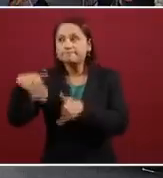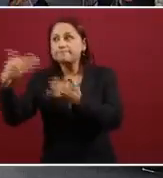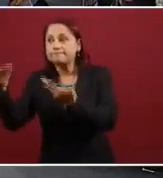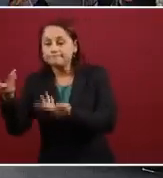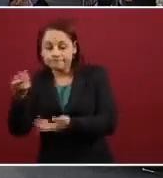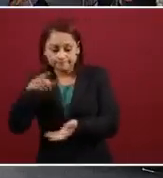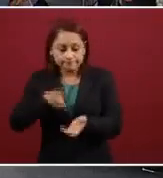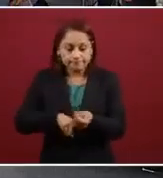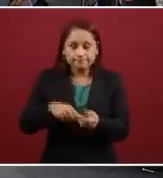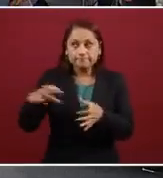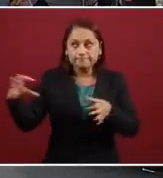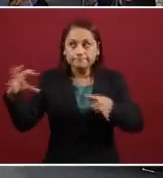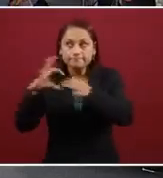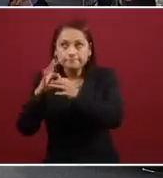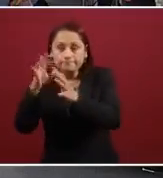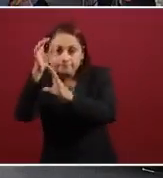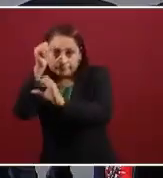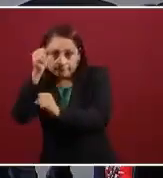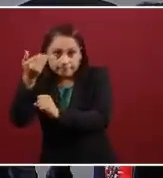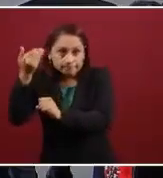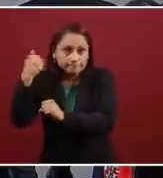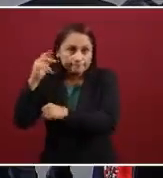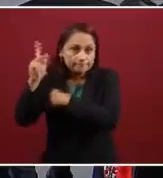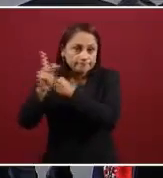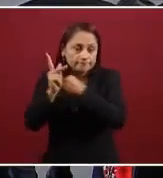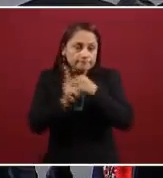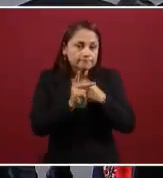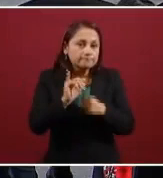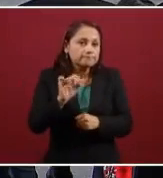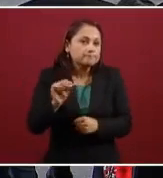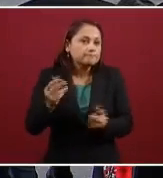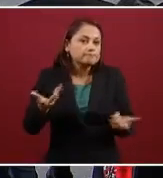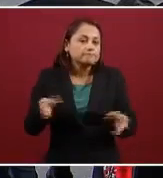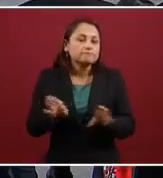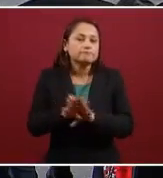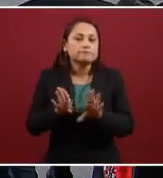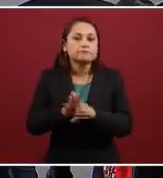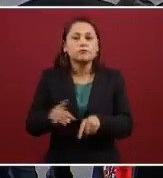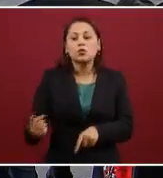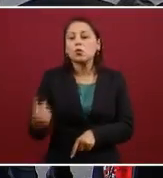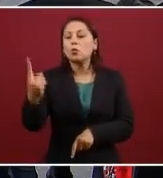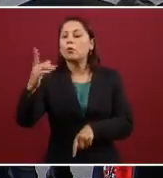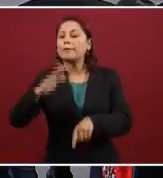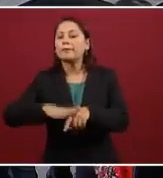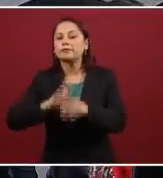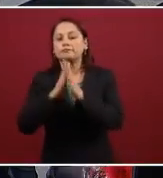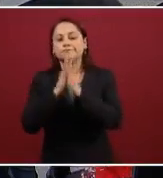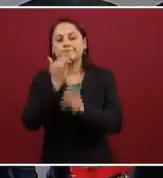con los tratados internacionales. Una más y de verdad nos tenemos que ir, una disculpa. Sí.